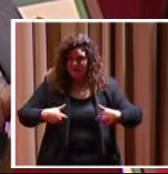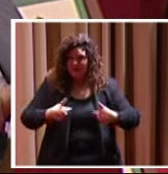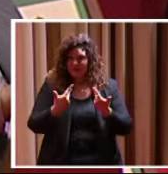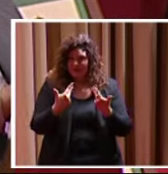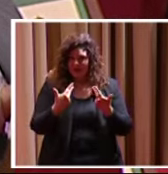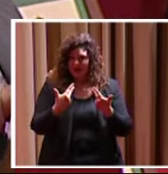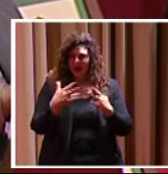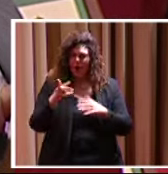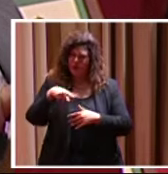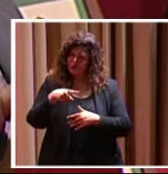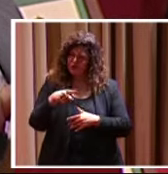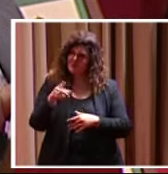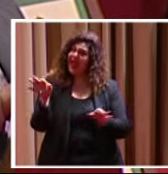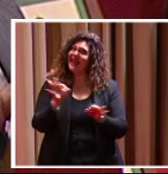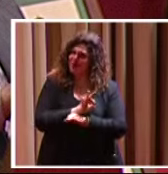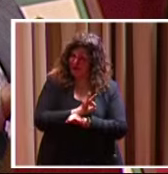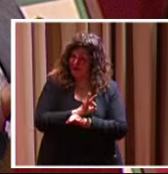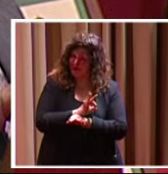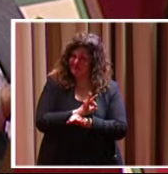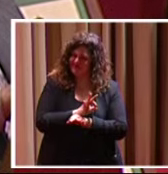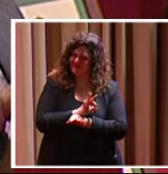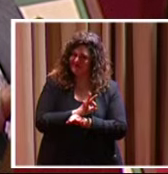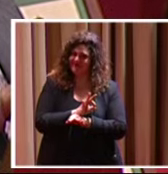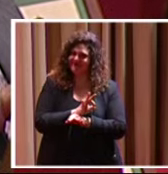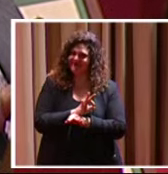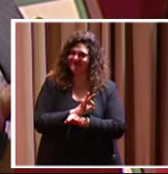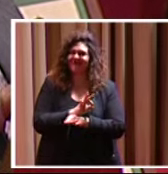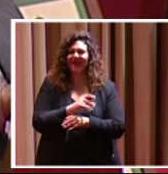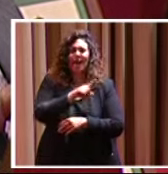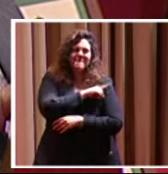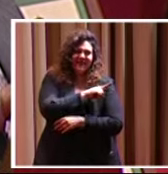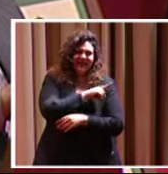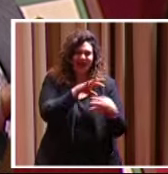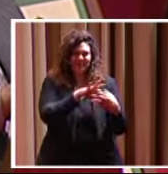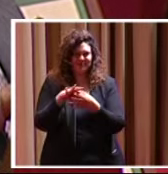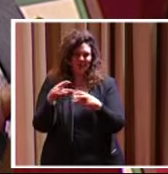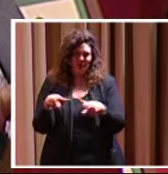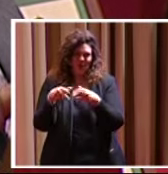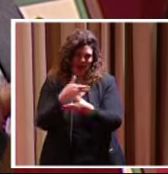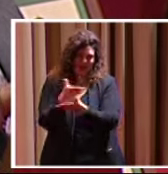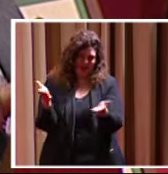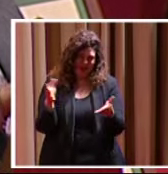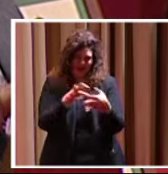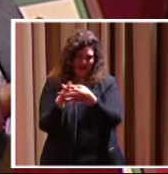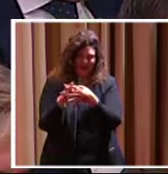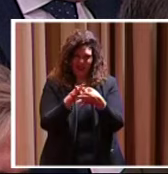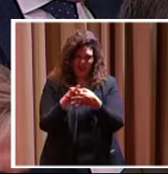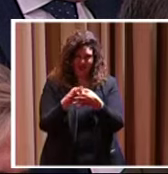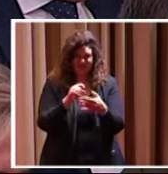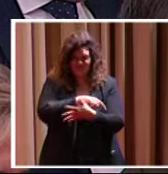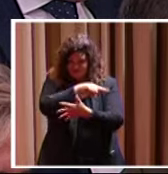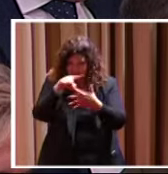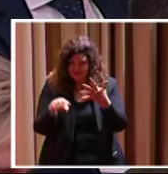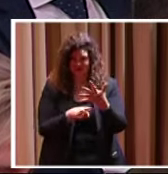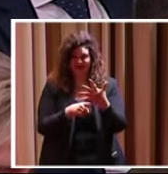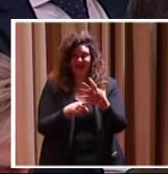sí que os habéis equivocado, la vinculación de la milicia con la sociedad civil. Los miembros de la comisión